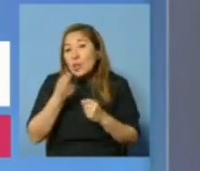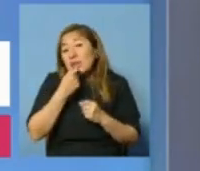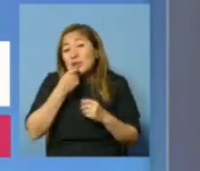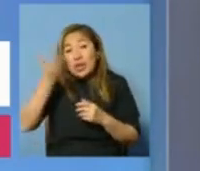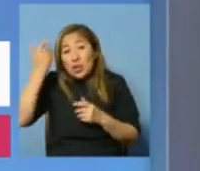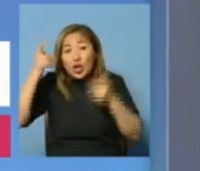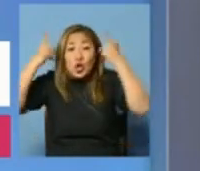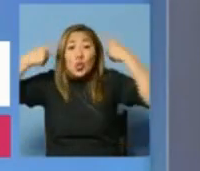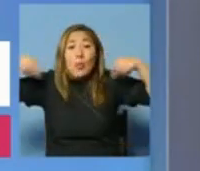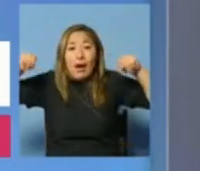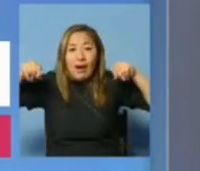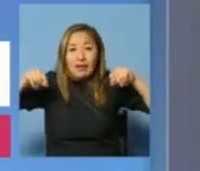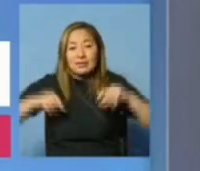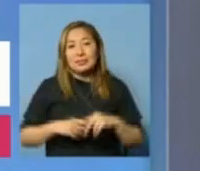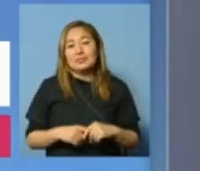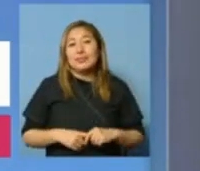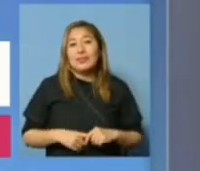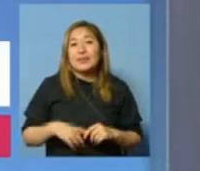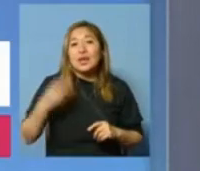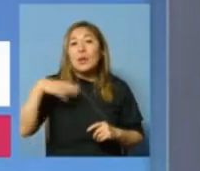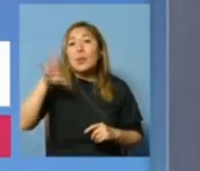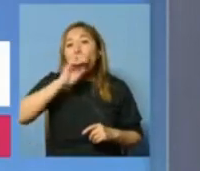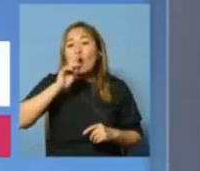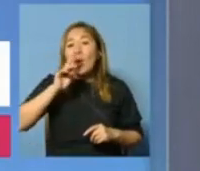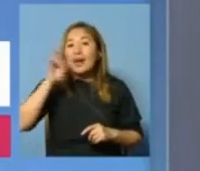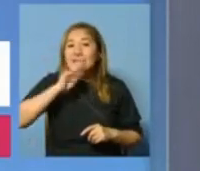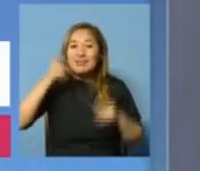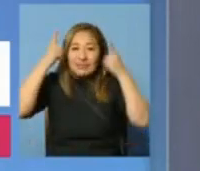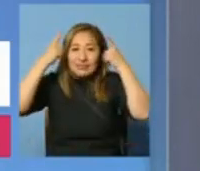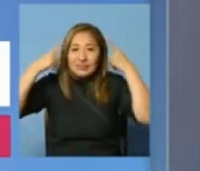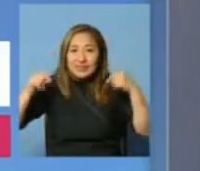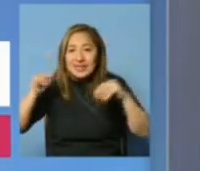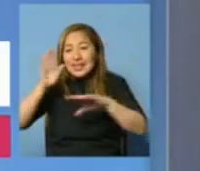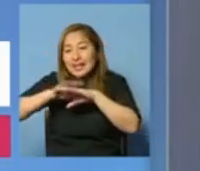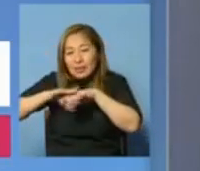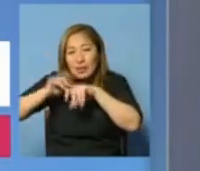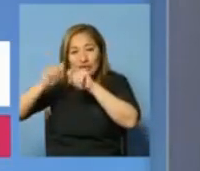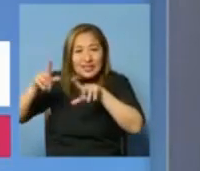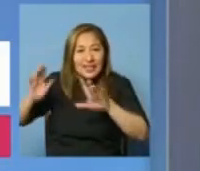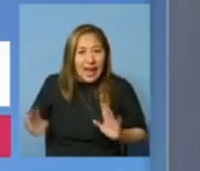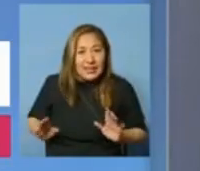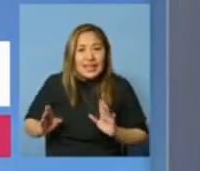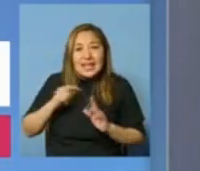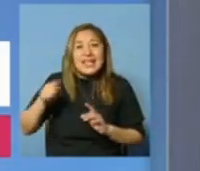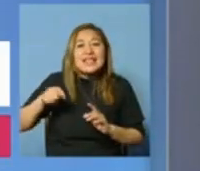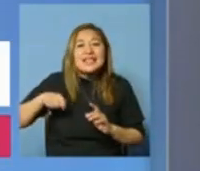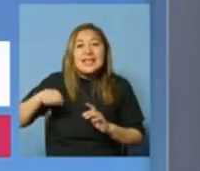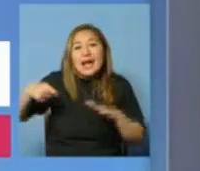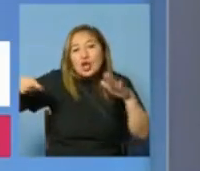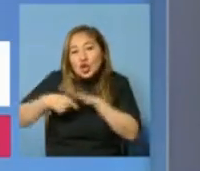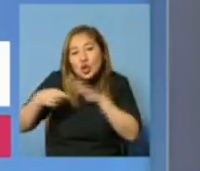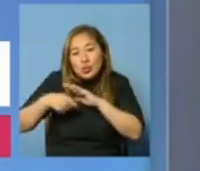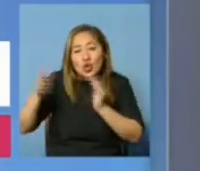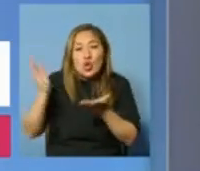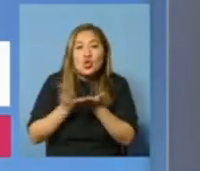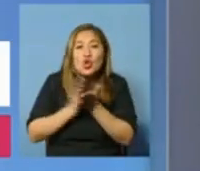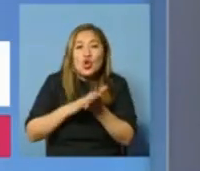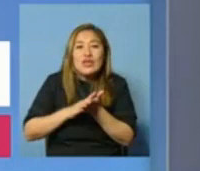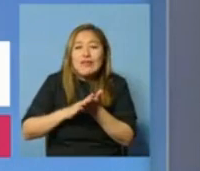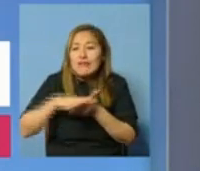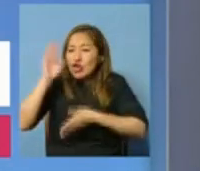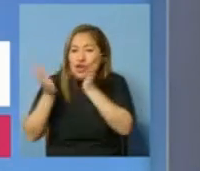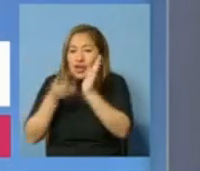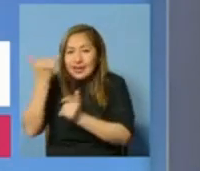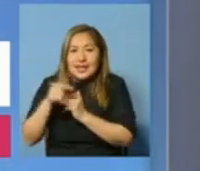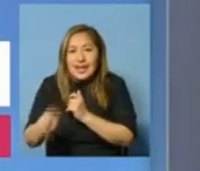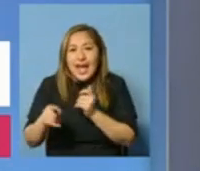caso de la Tupac Amaru, ¿no? A Milagro Sala, sobre todo, no a la organización social, mucho menos a los cooperativistas, tenía que ver con una actitud violenta